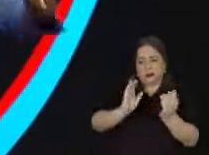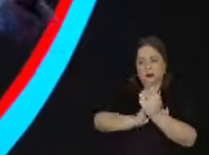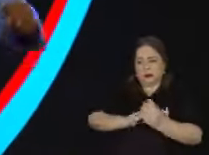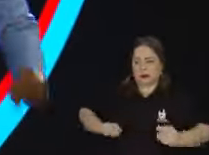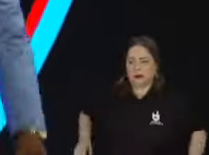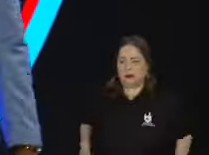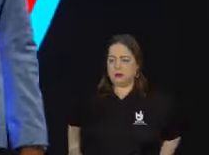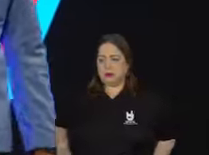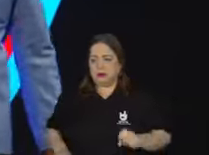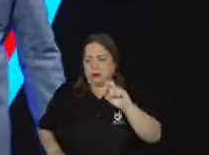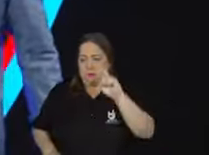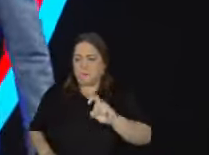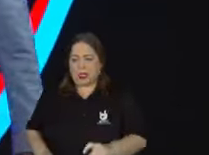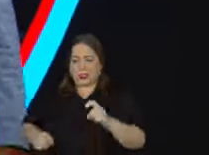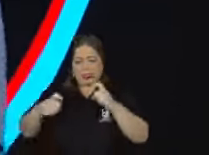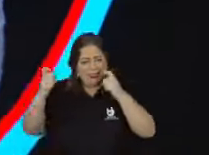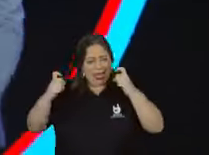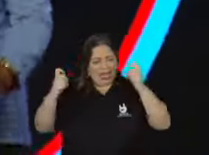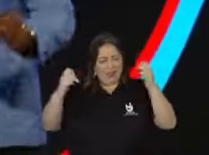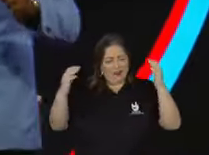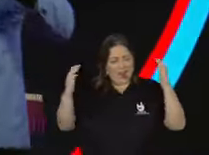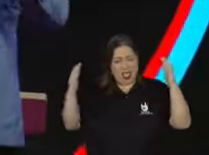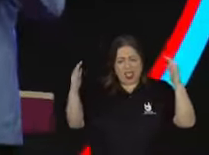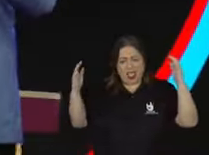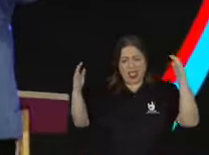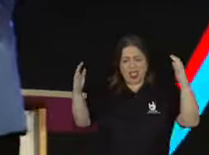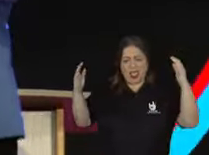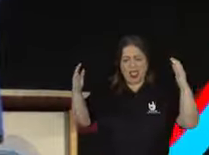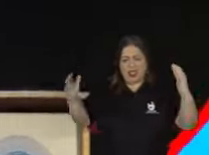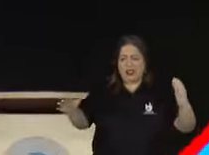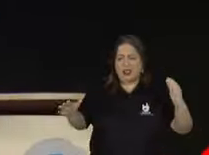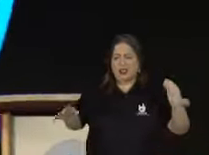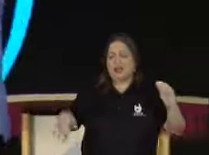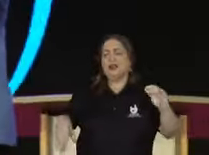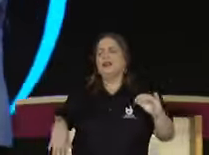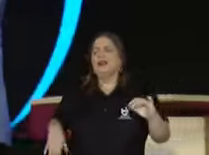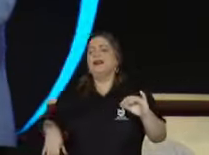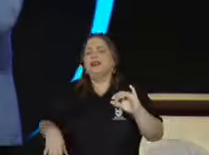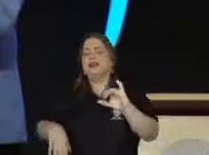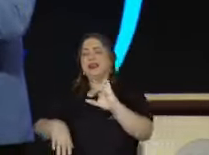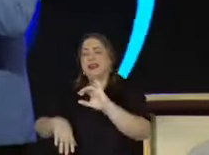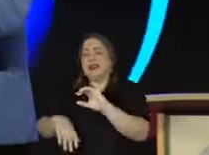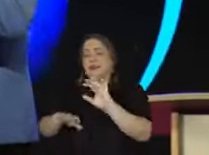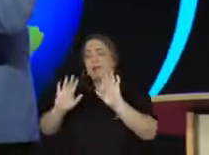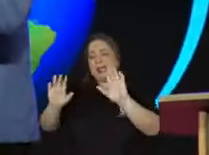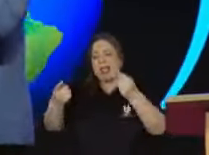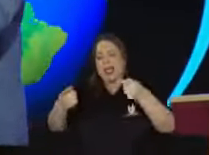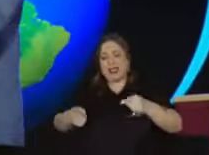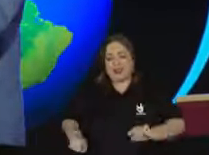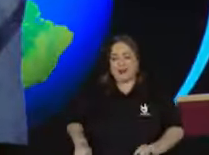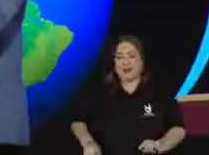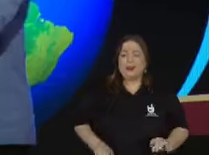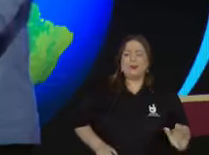Alguien celebra el milagro de Dios. Dios hizo algo, Dios hizo algo. Hay la